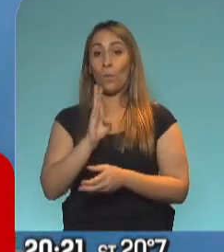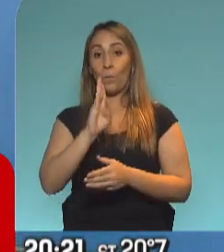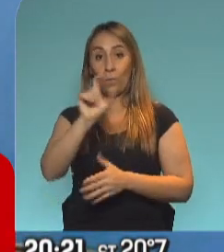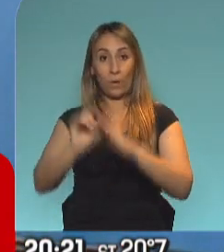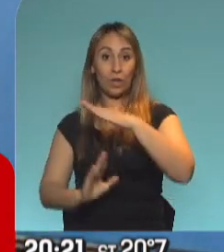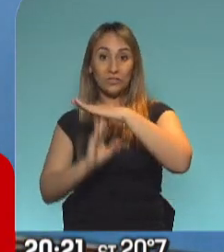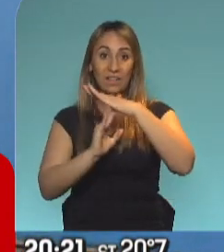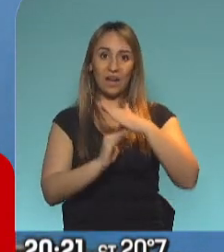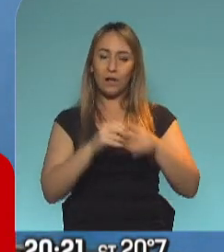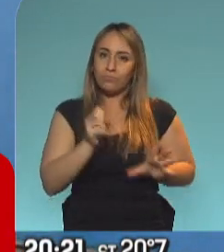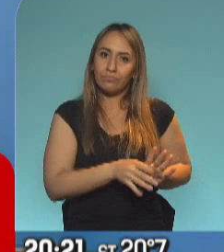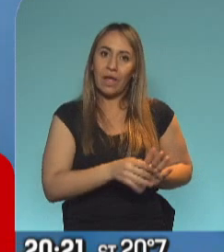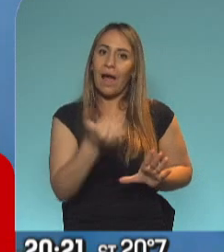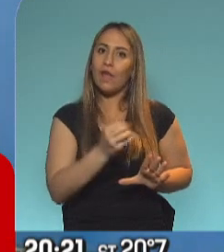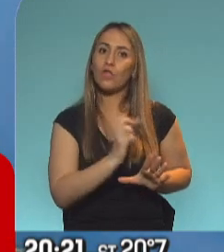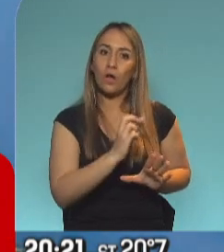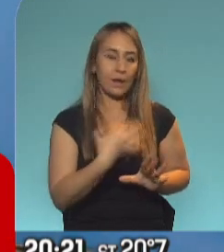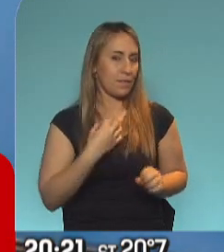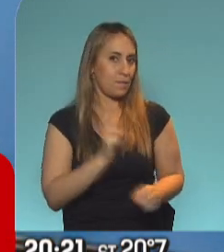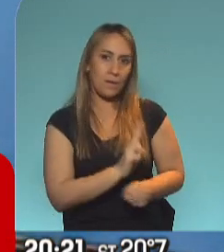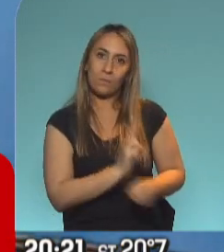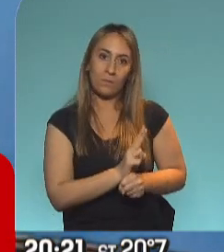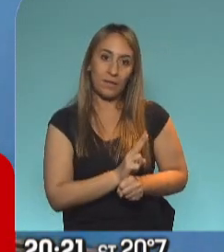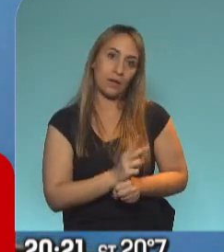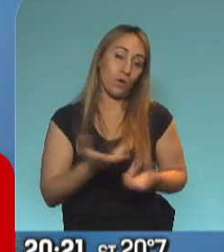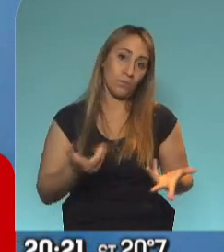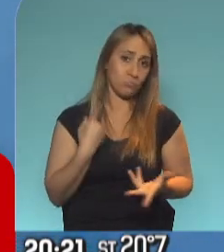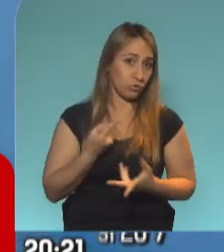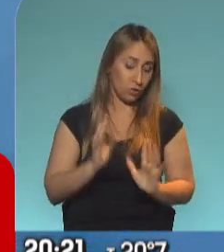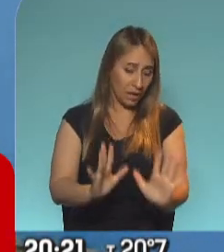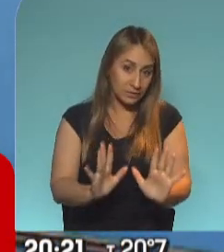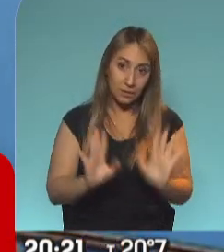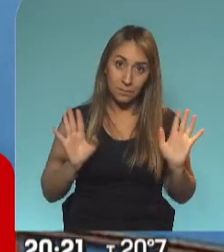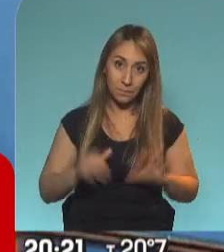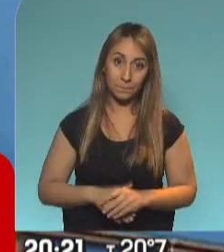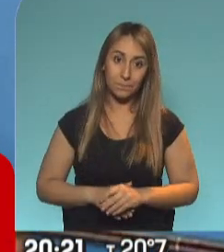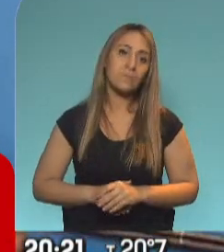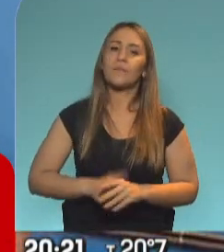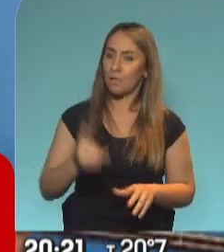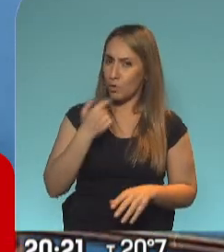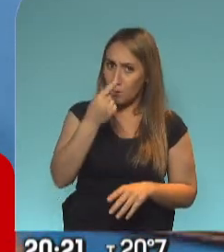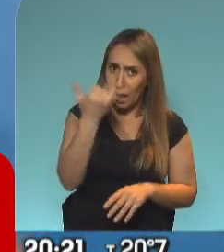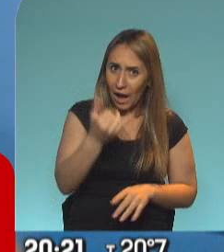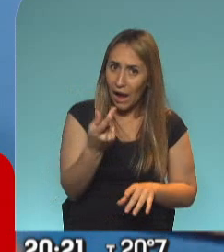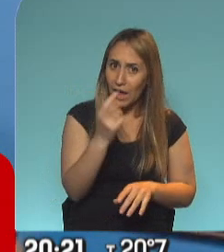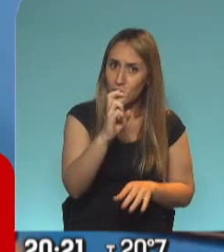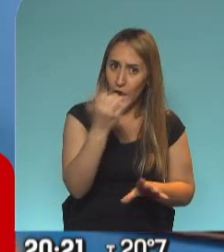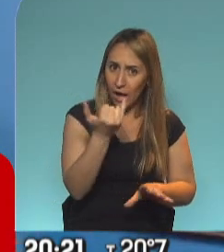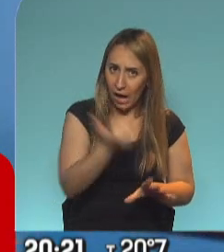cuidar, era algo que era bastante lógico y es lo que estamos haciendo. Sí, claro, claro.